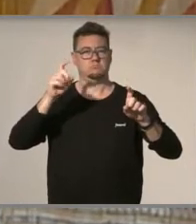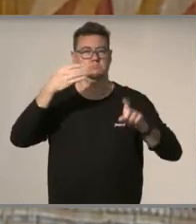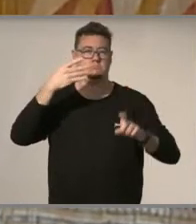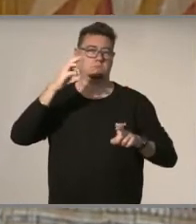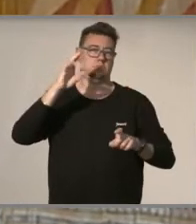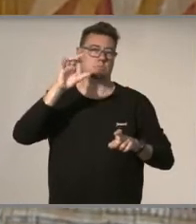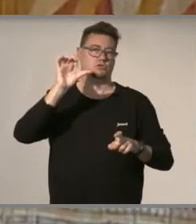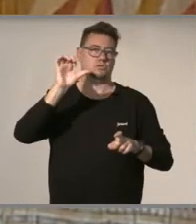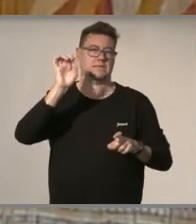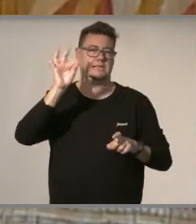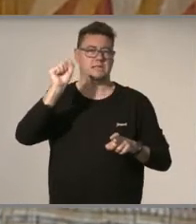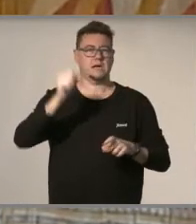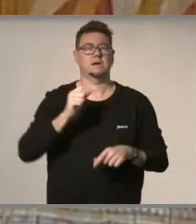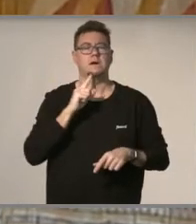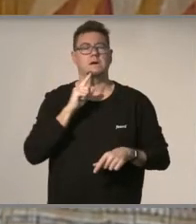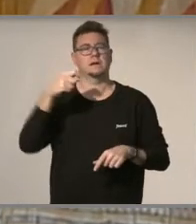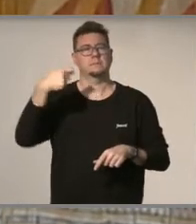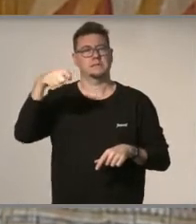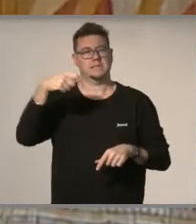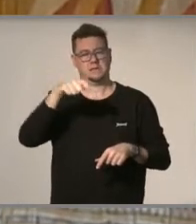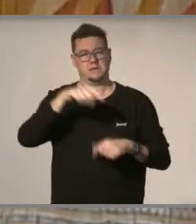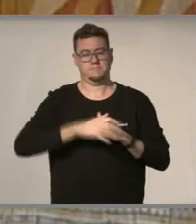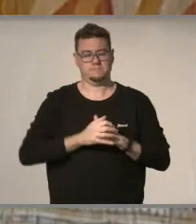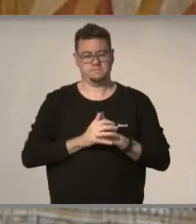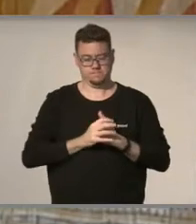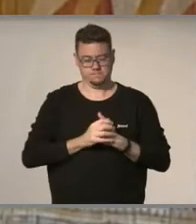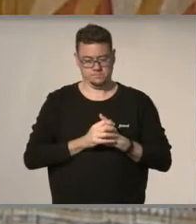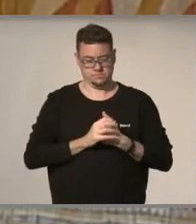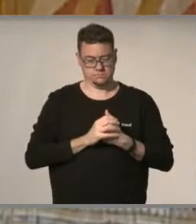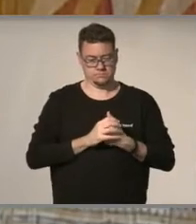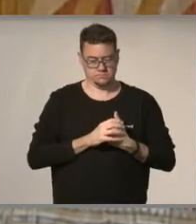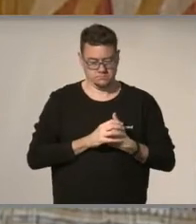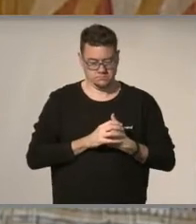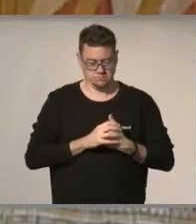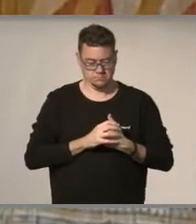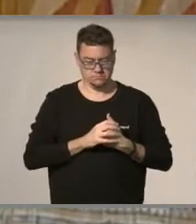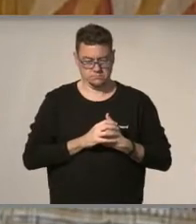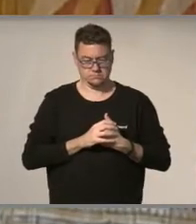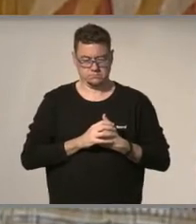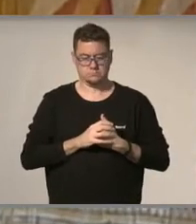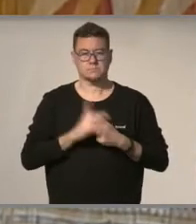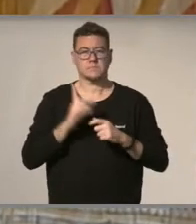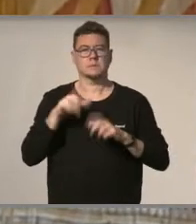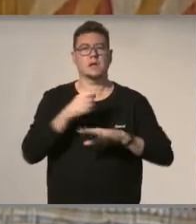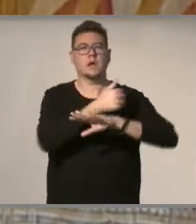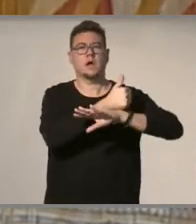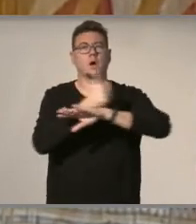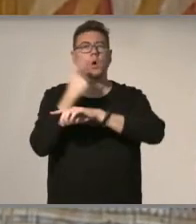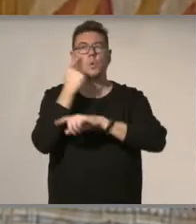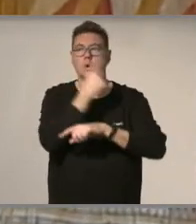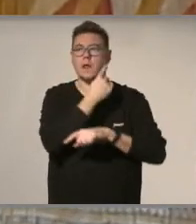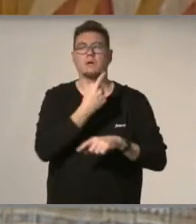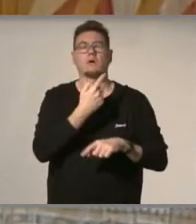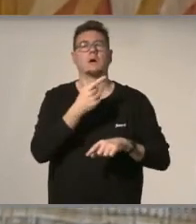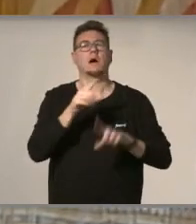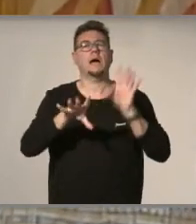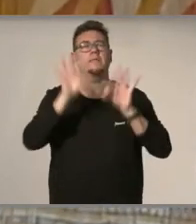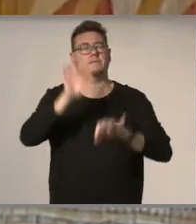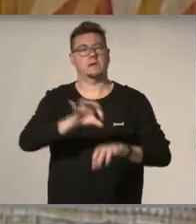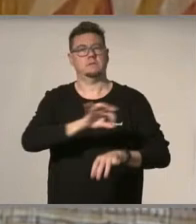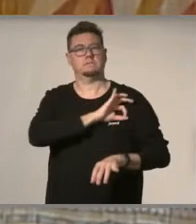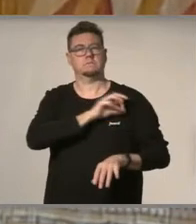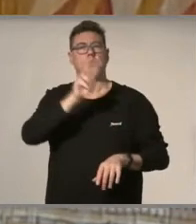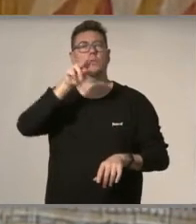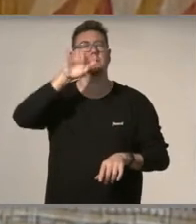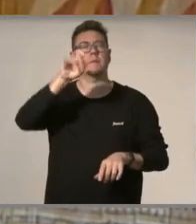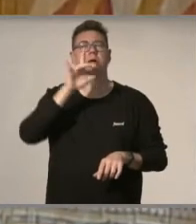Manuel Broseta, a su presidente por la confianza depositada. Y el jurado ha decidido premiar a la UME por